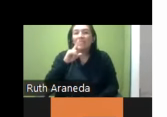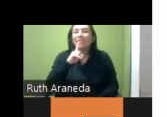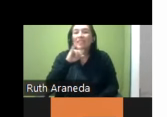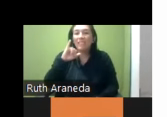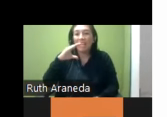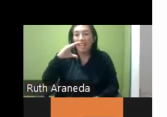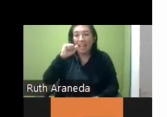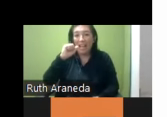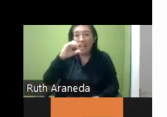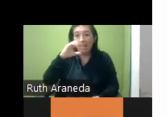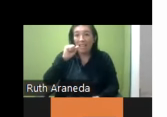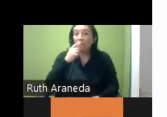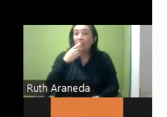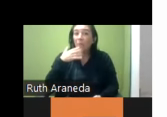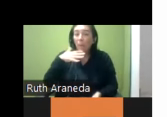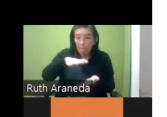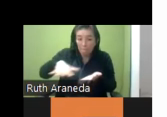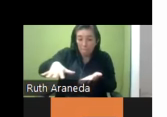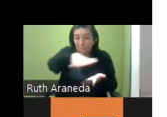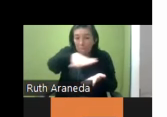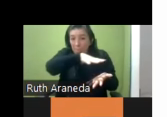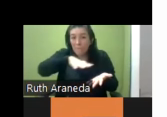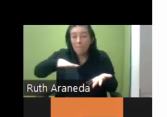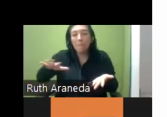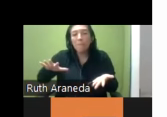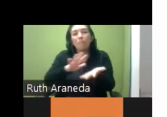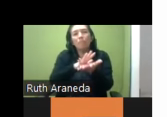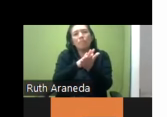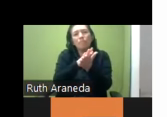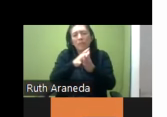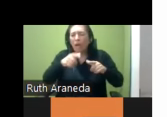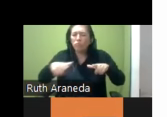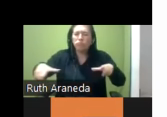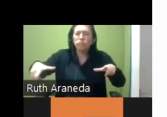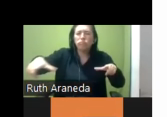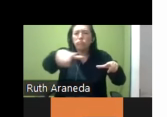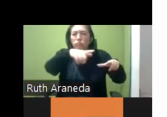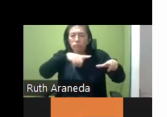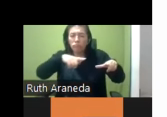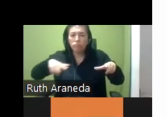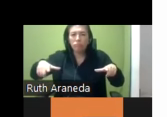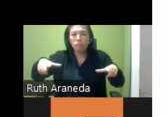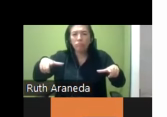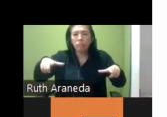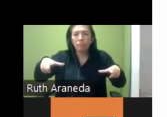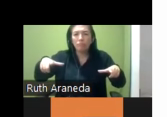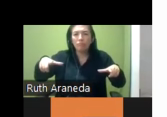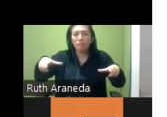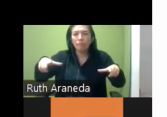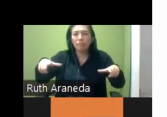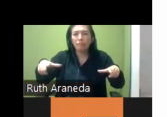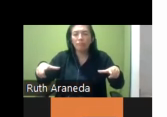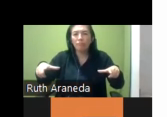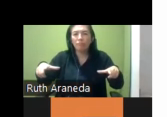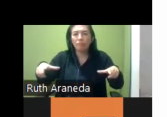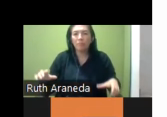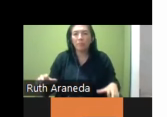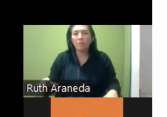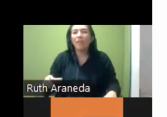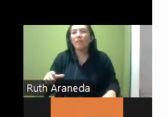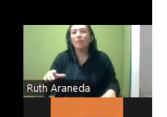plano de todo aquello todo tipo eh, de